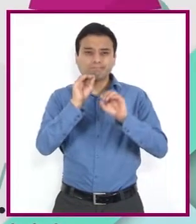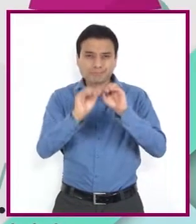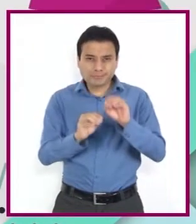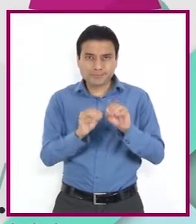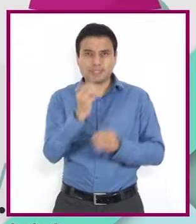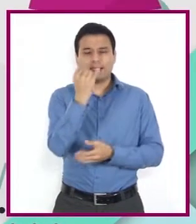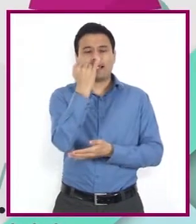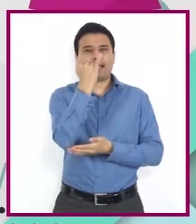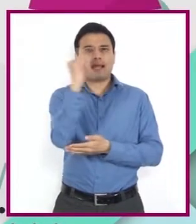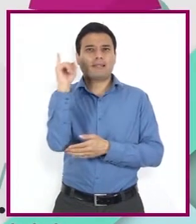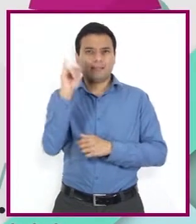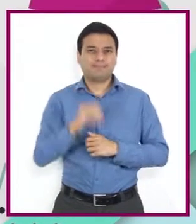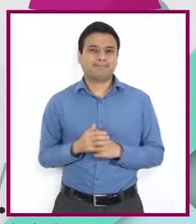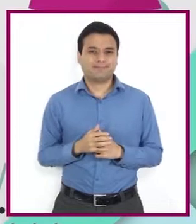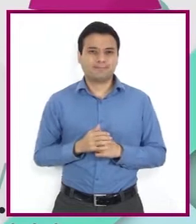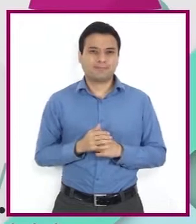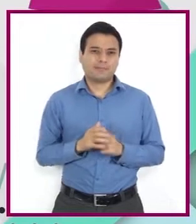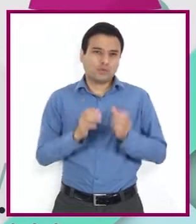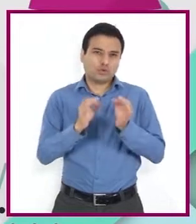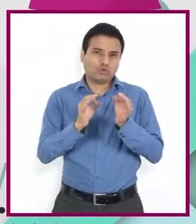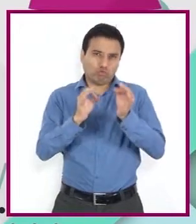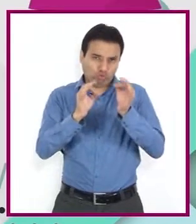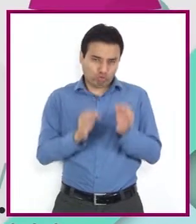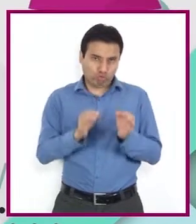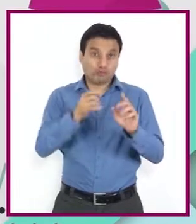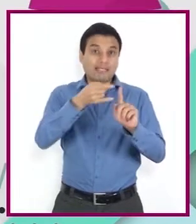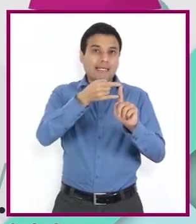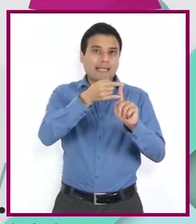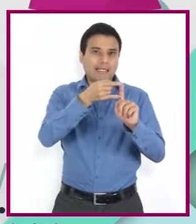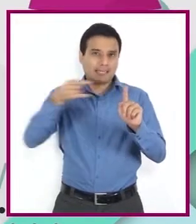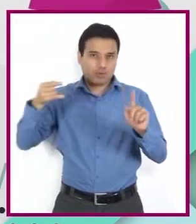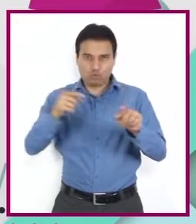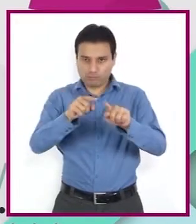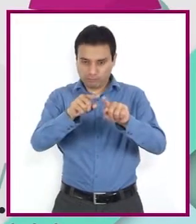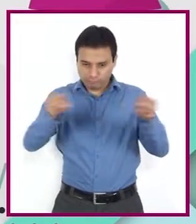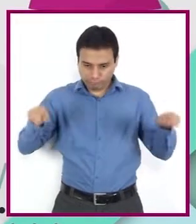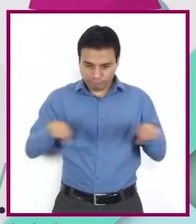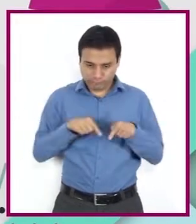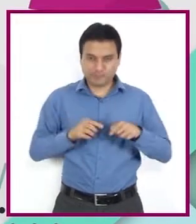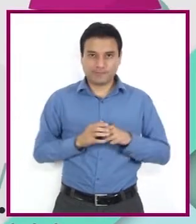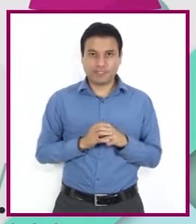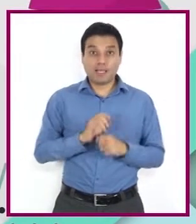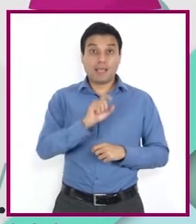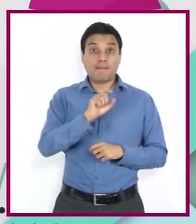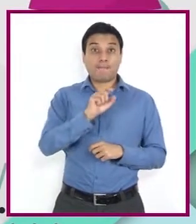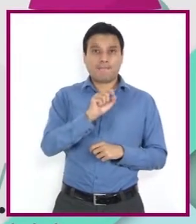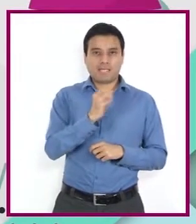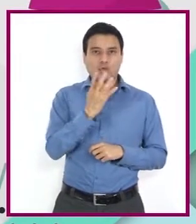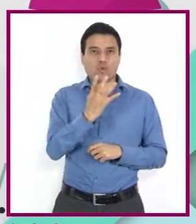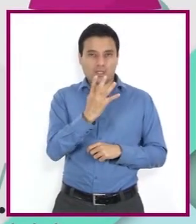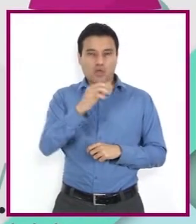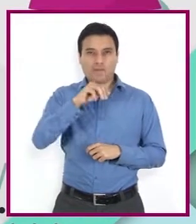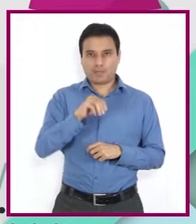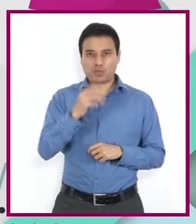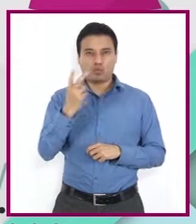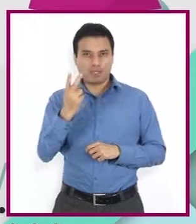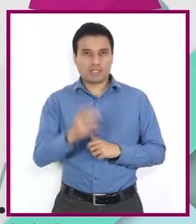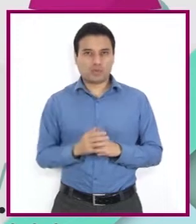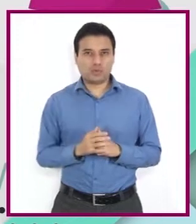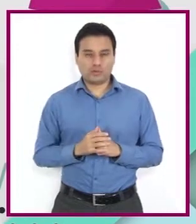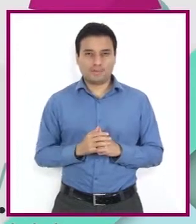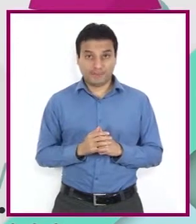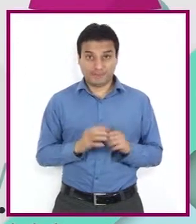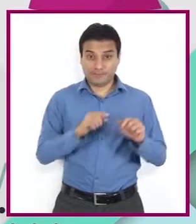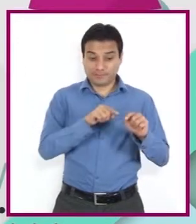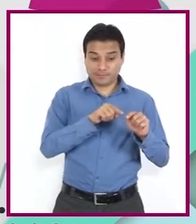ciertas condiciones, que sea de forma rectangular, que tenga un área de 24 metros cuadrados y que el ancho del